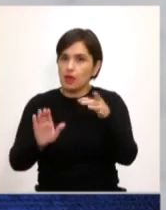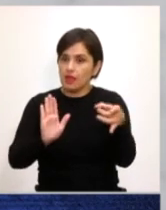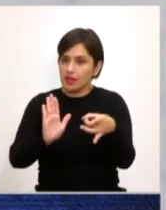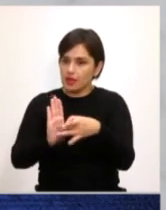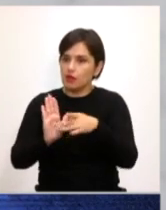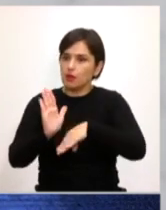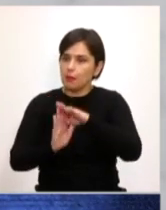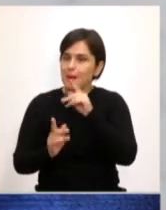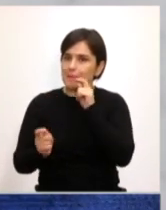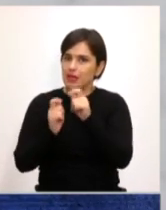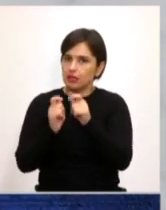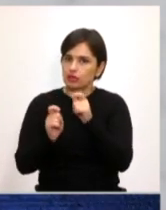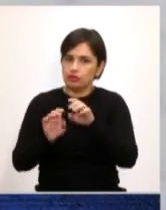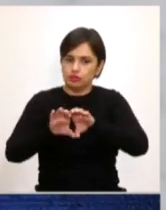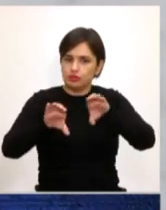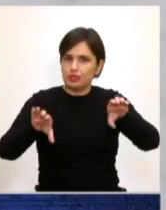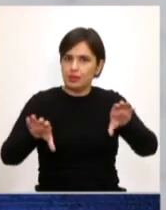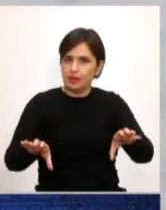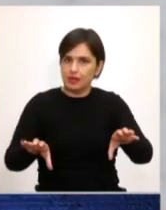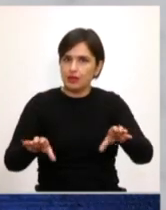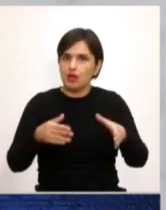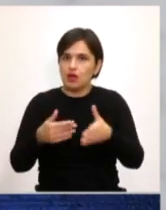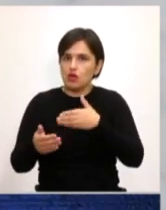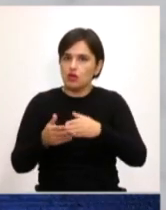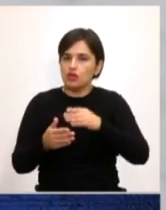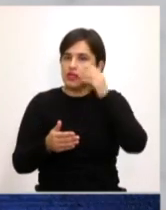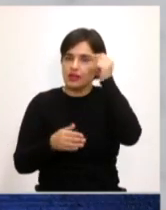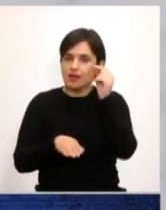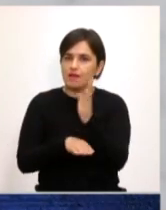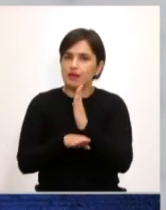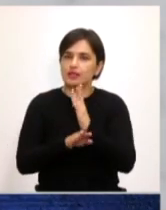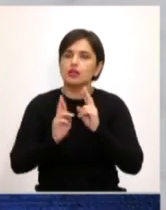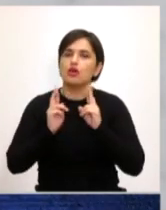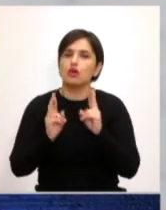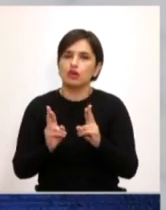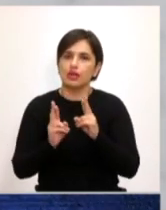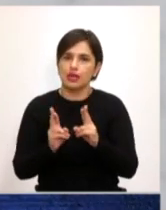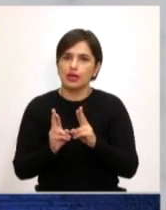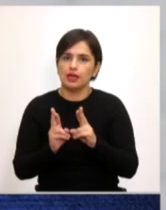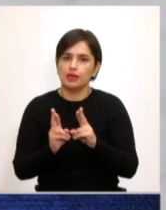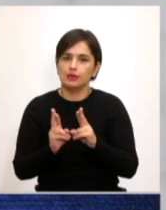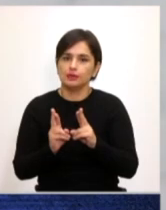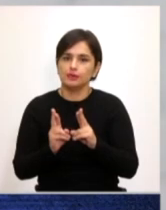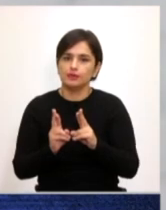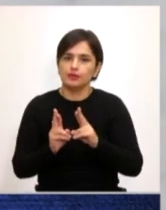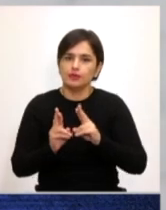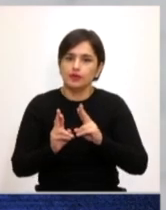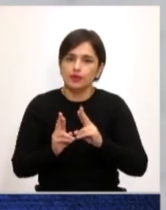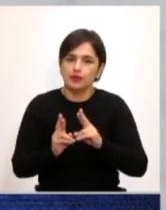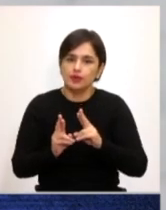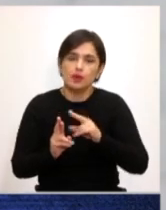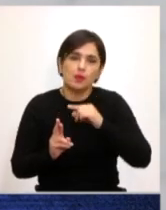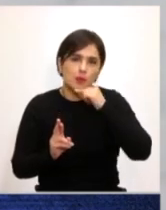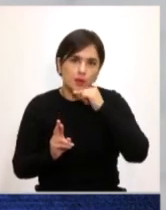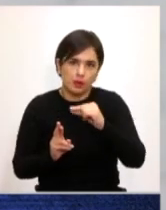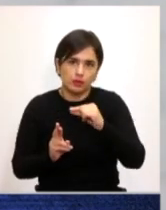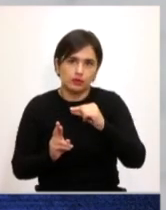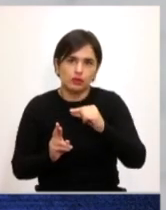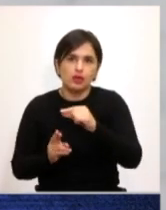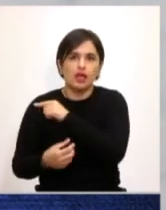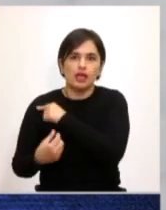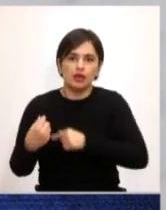mayor peligrosidad y cuyas ideas matrices esperamos sean recogidas prontamente por el